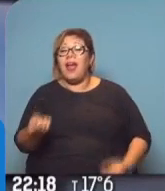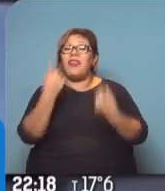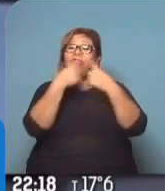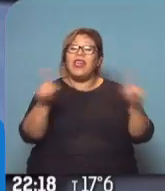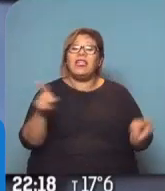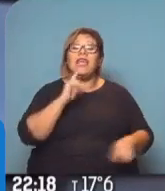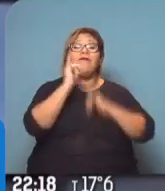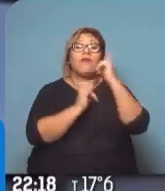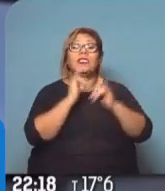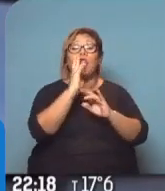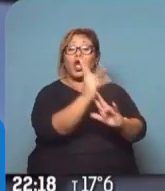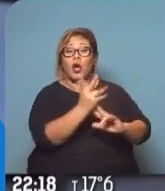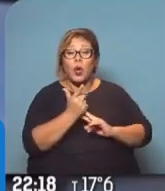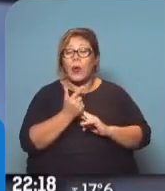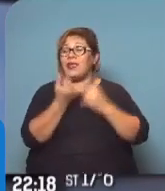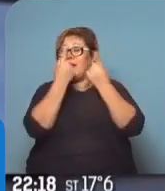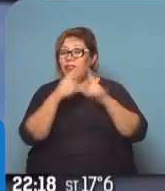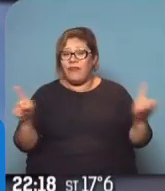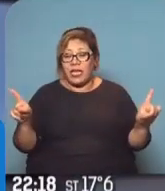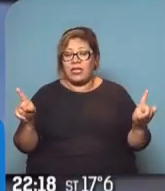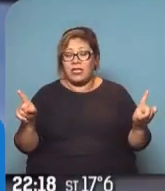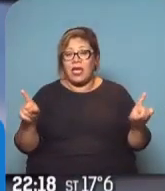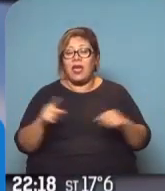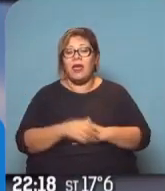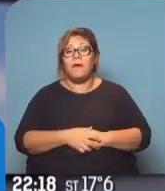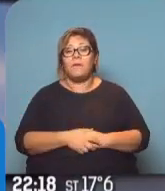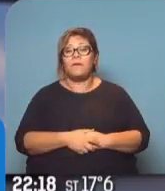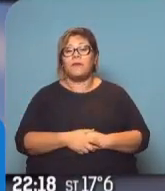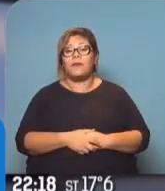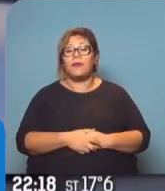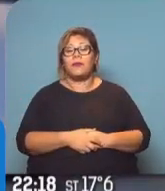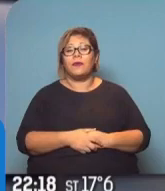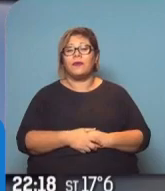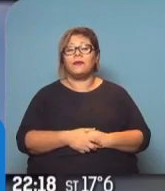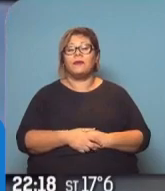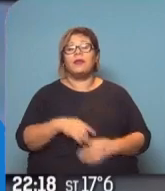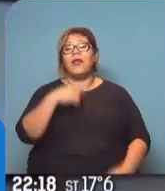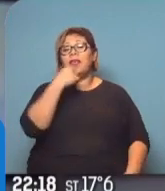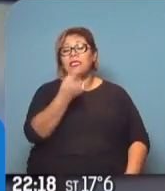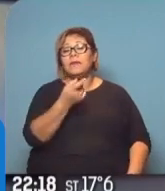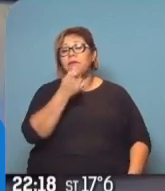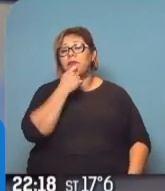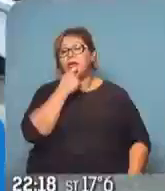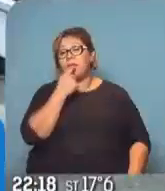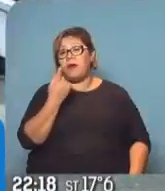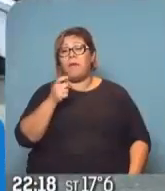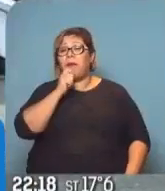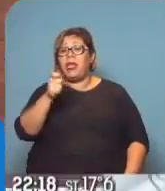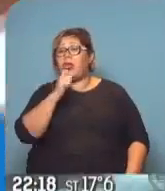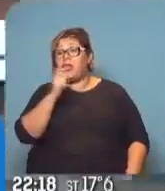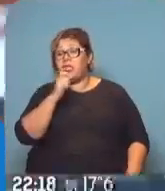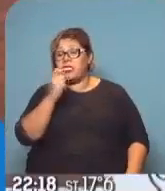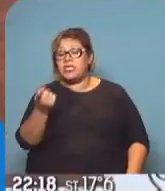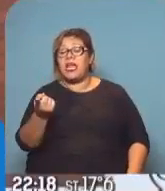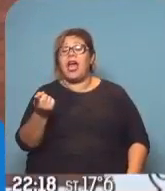parece que hacer el caso de que acá hubo algo muy indebido, muy distinto a lo que hacemos los demás periodistas, va a ser